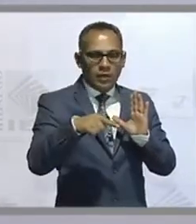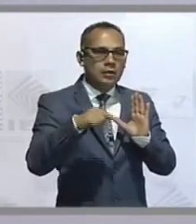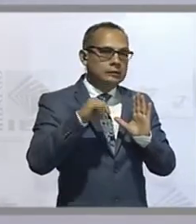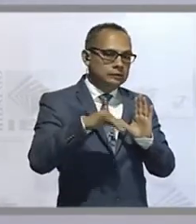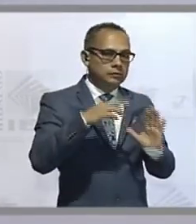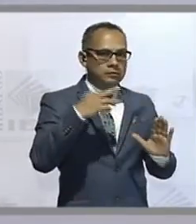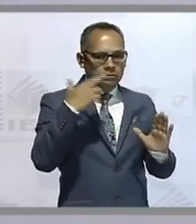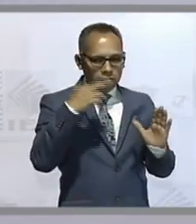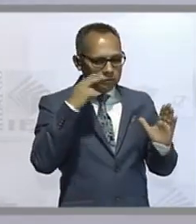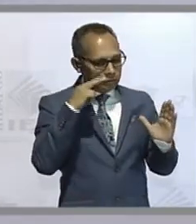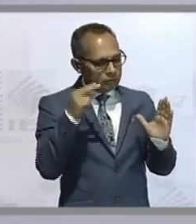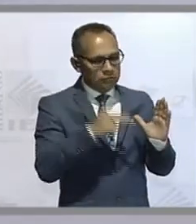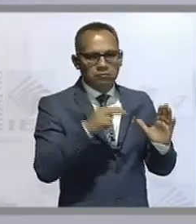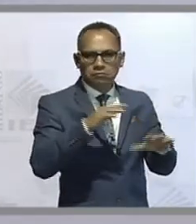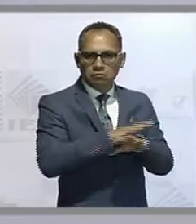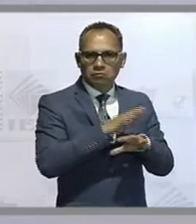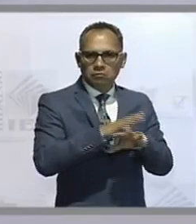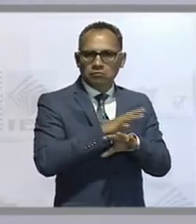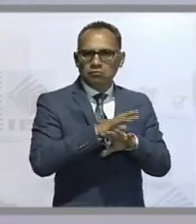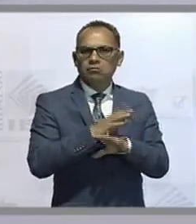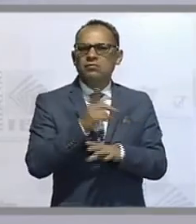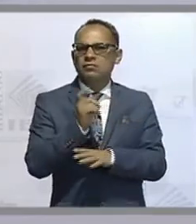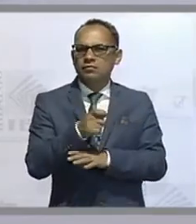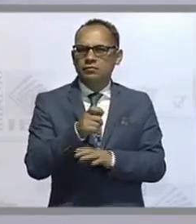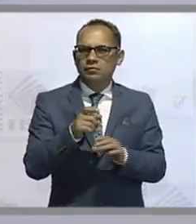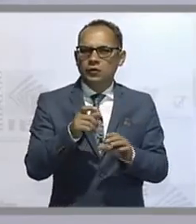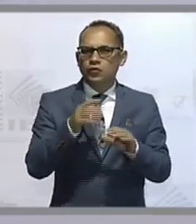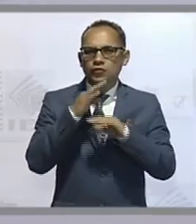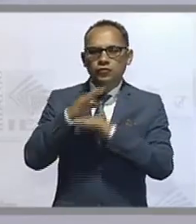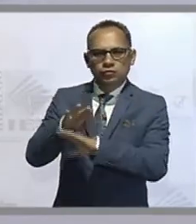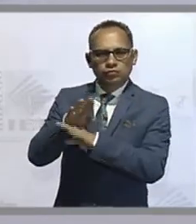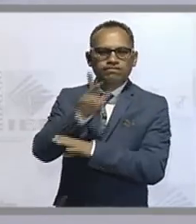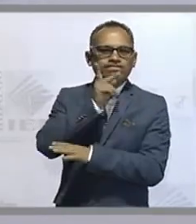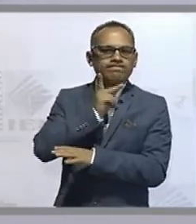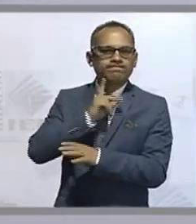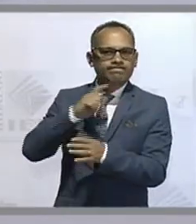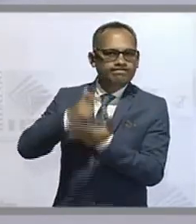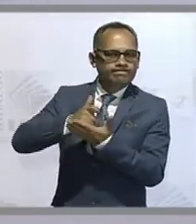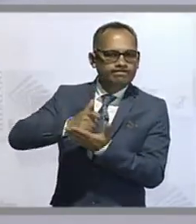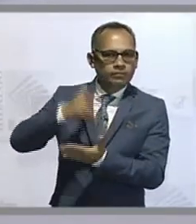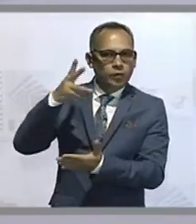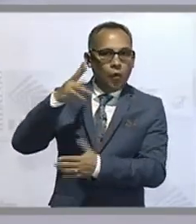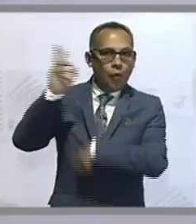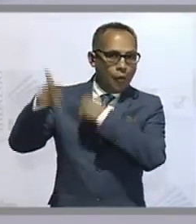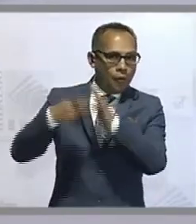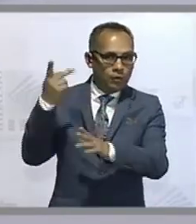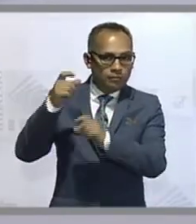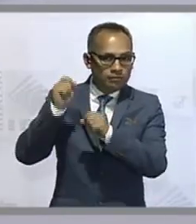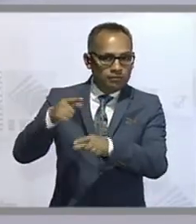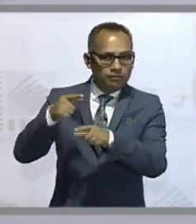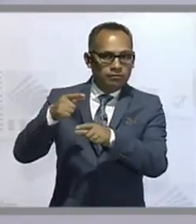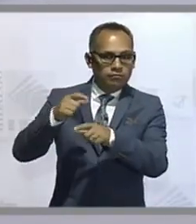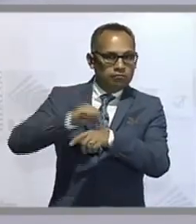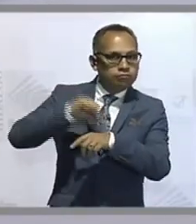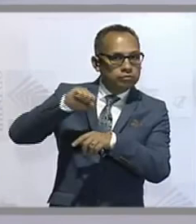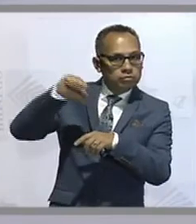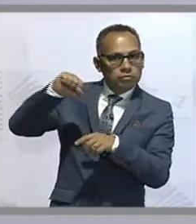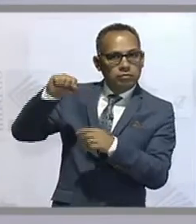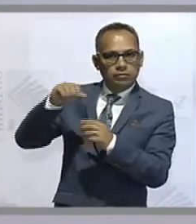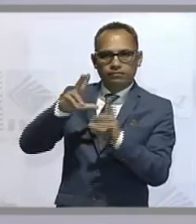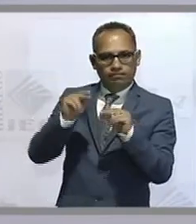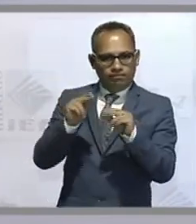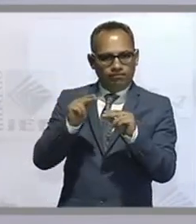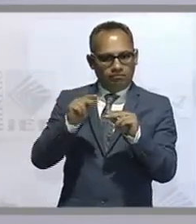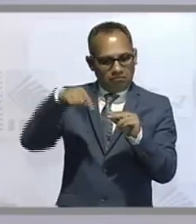revisada nuevamente y la gasolina no os vuelva a subir no podemos tener un pueblo pobre con este